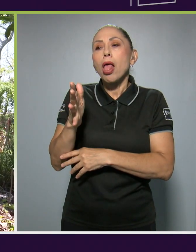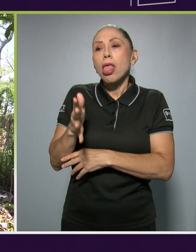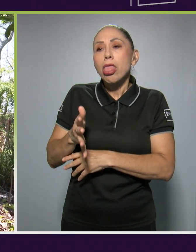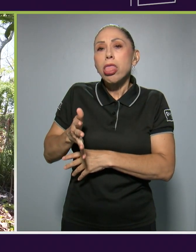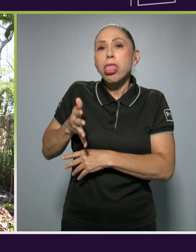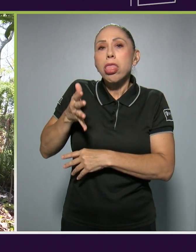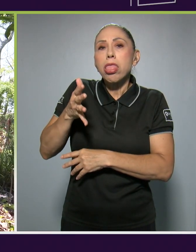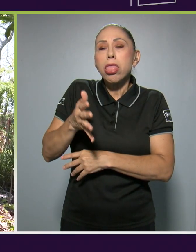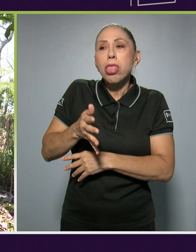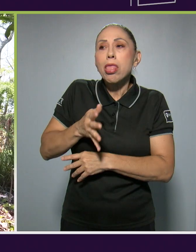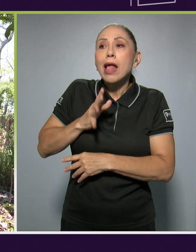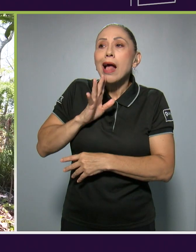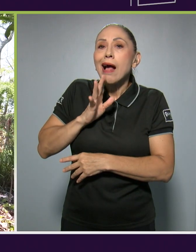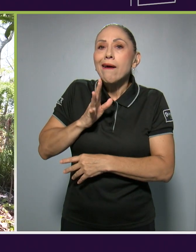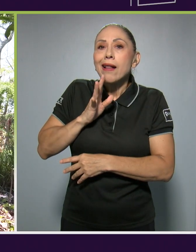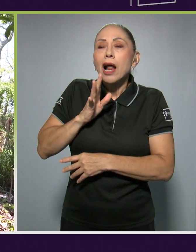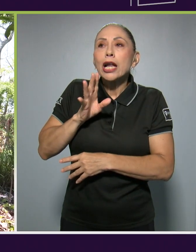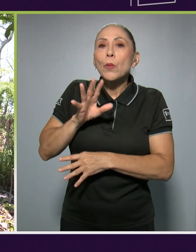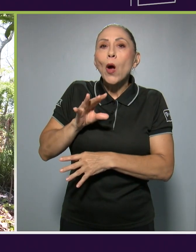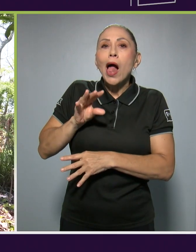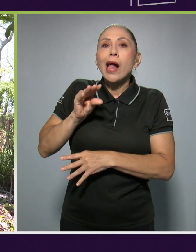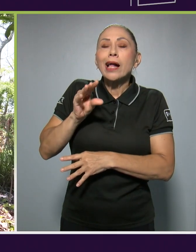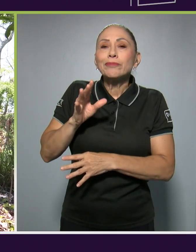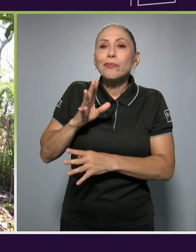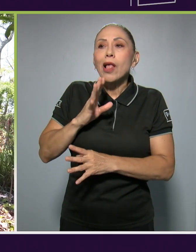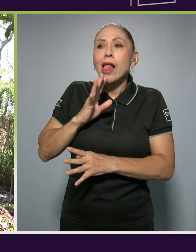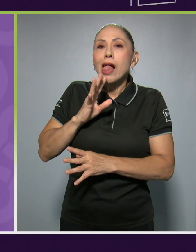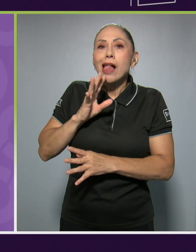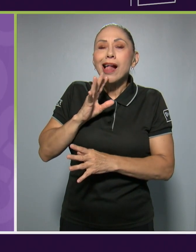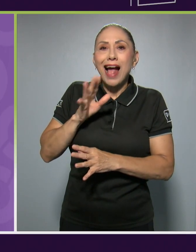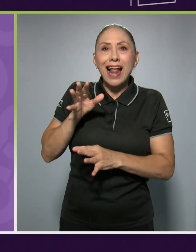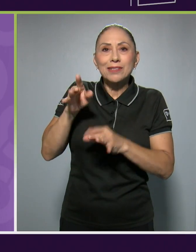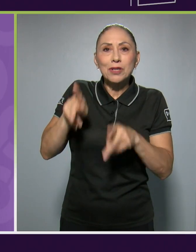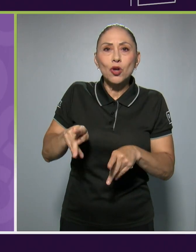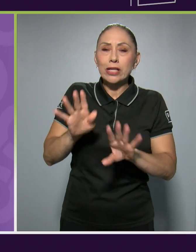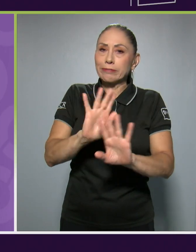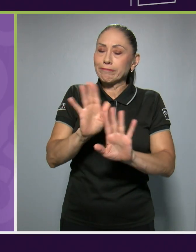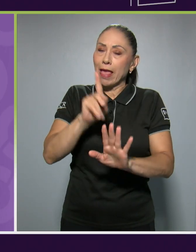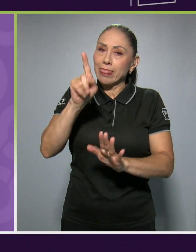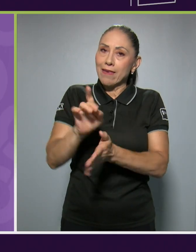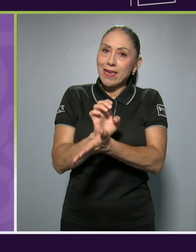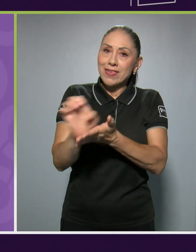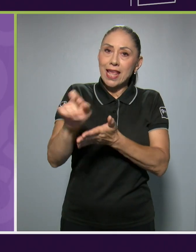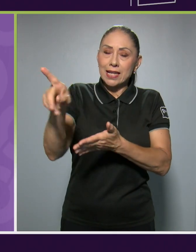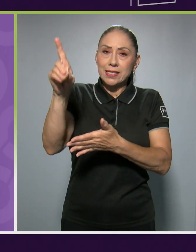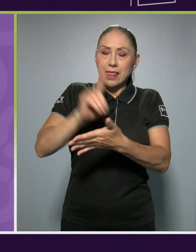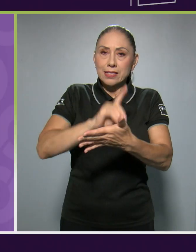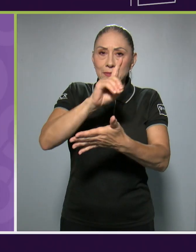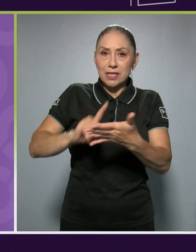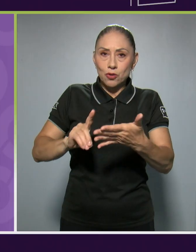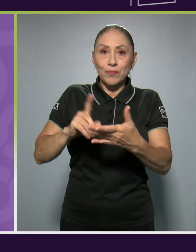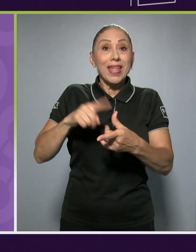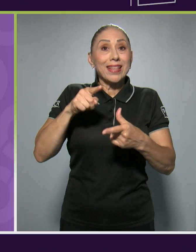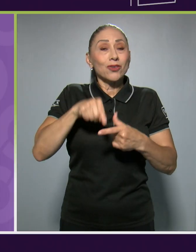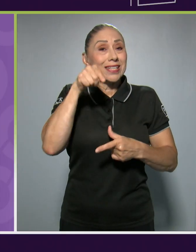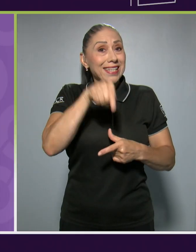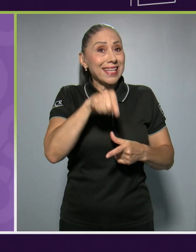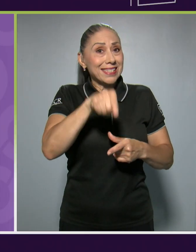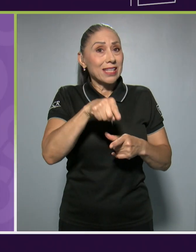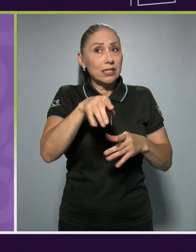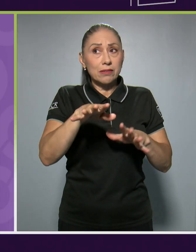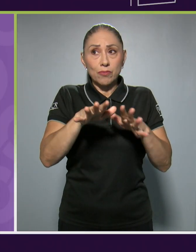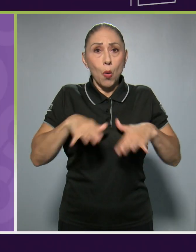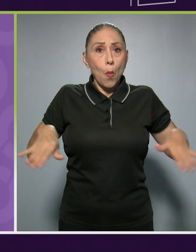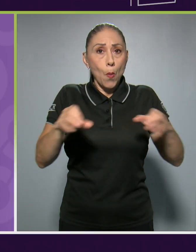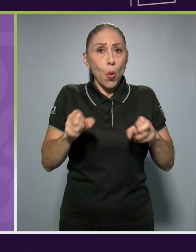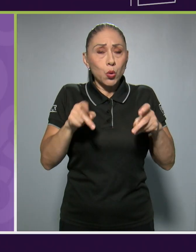¿verdad? Eso también es un edadismo que hay que evitar y pues estos espacios nos permiten hacer conciencia